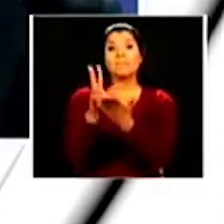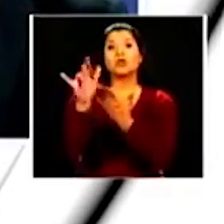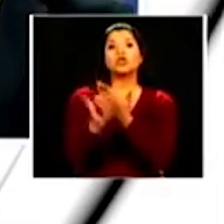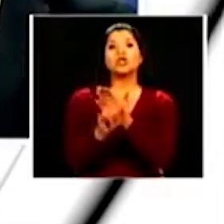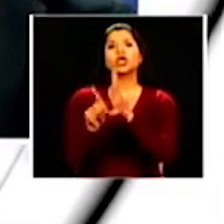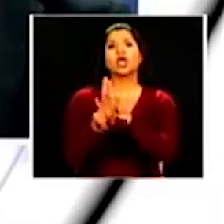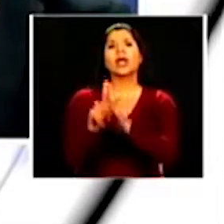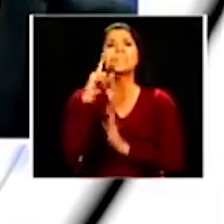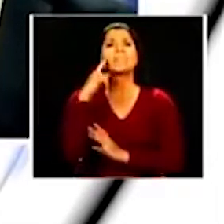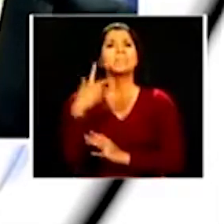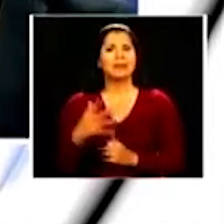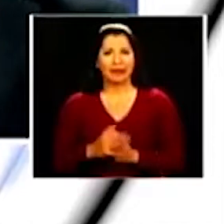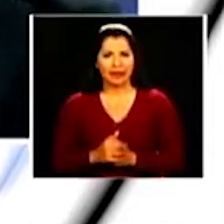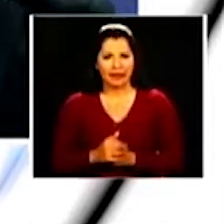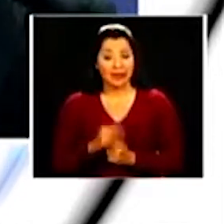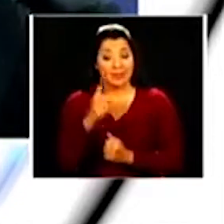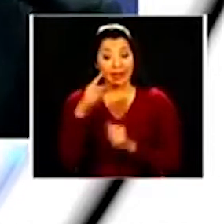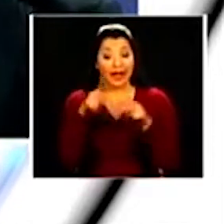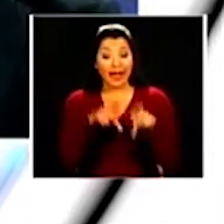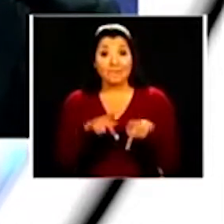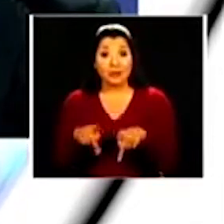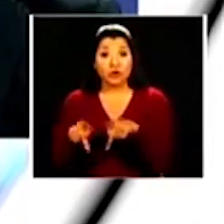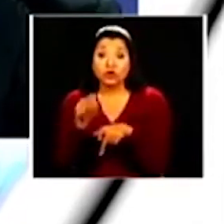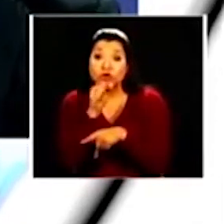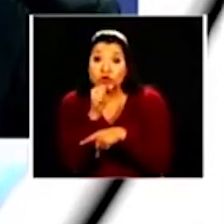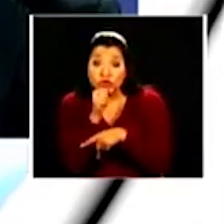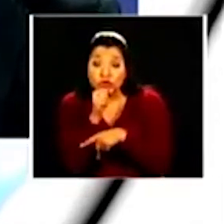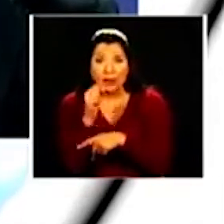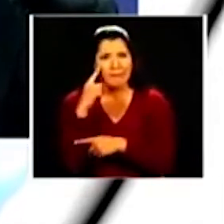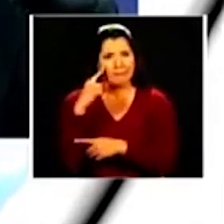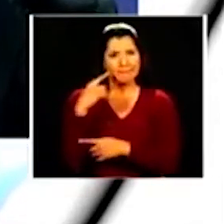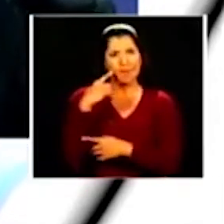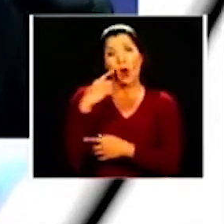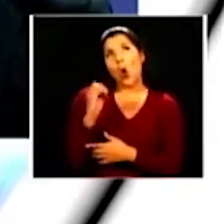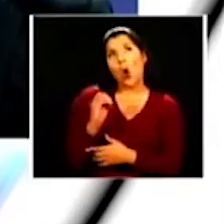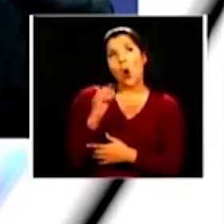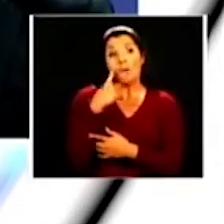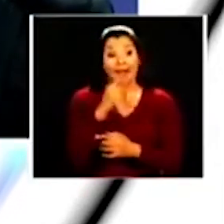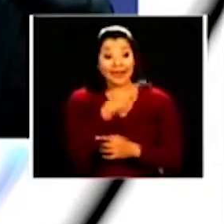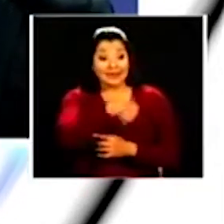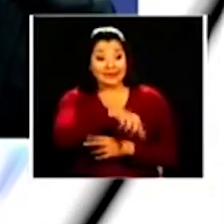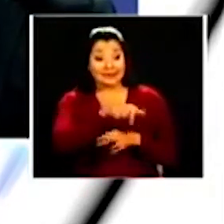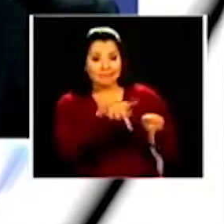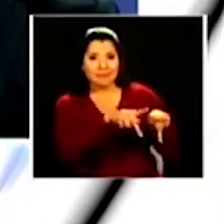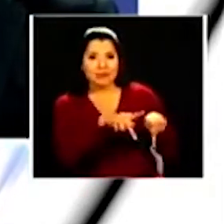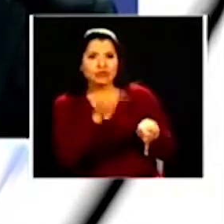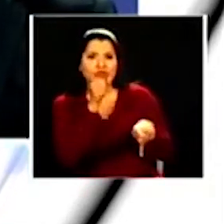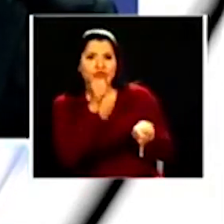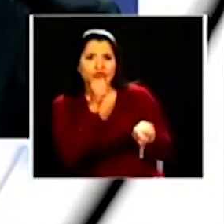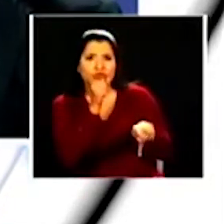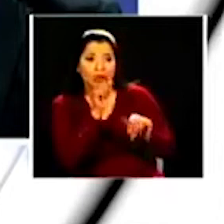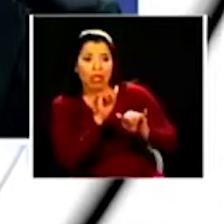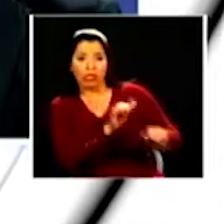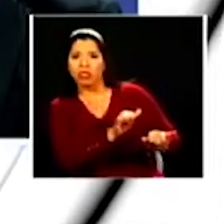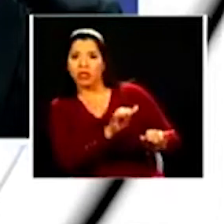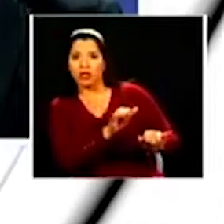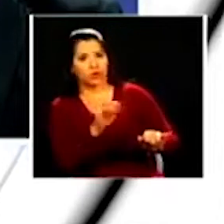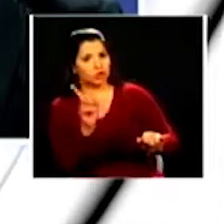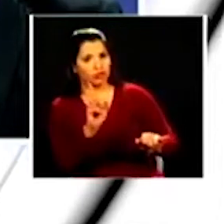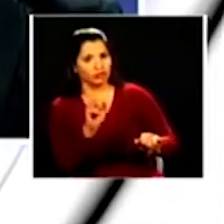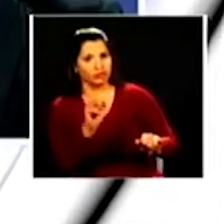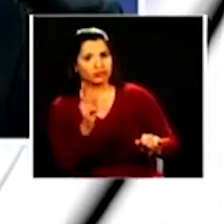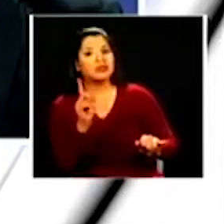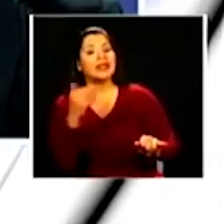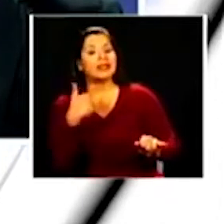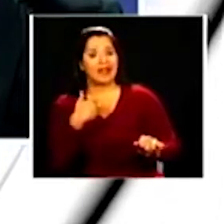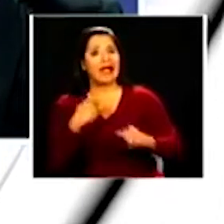que las personas adultas mayores, o más bien para que el abandono a los adultos mayores sea castigado, haya una